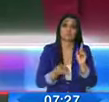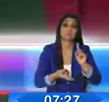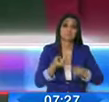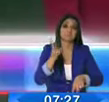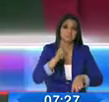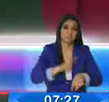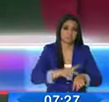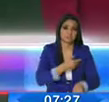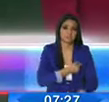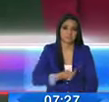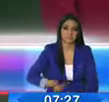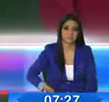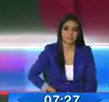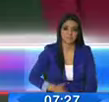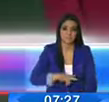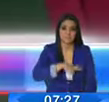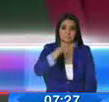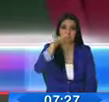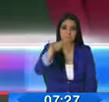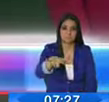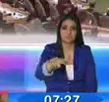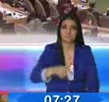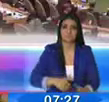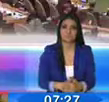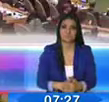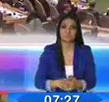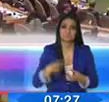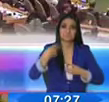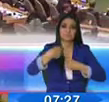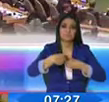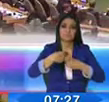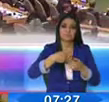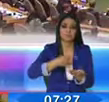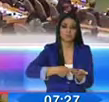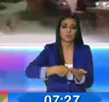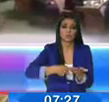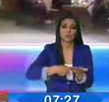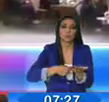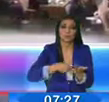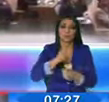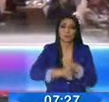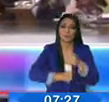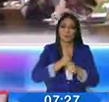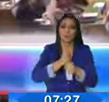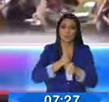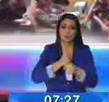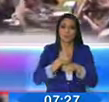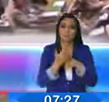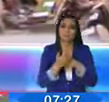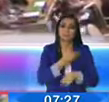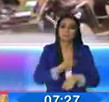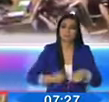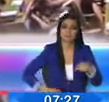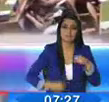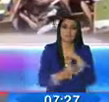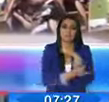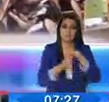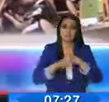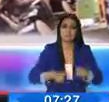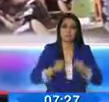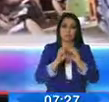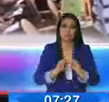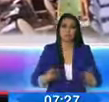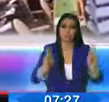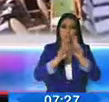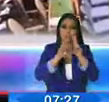realiza como presidente de la república moreno participará en la reunión anual de líderes mundiales a las naciones unidas y manifestó que su agenda se